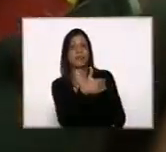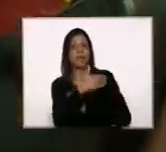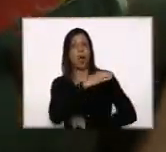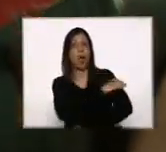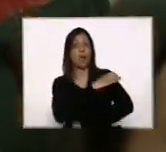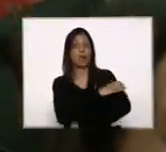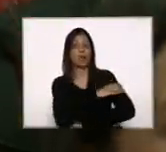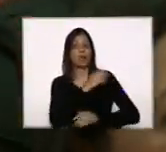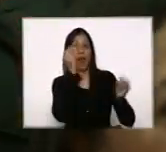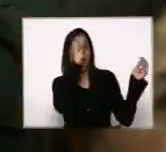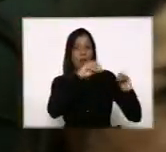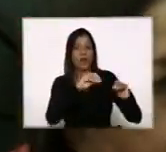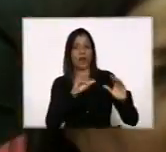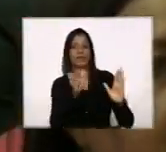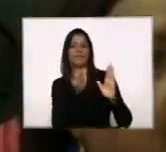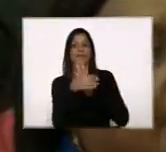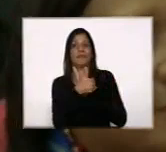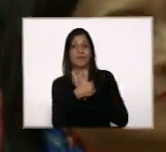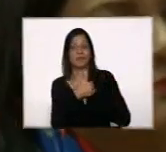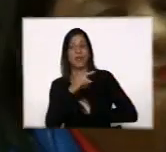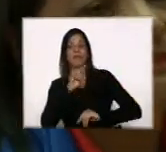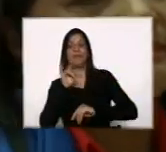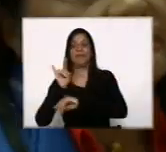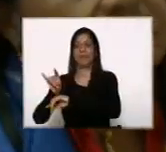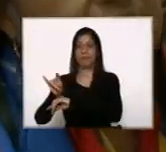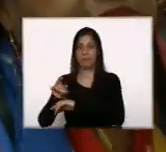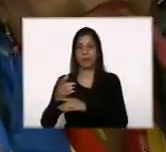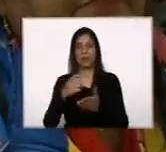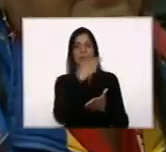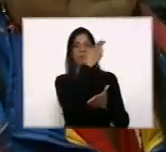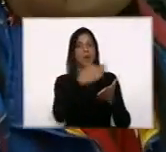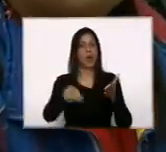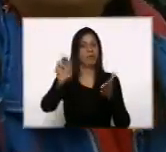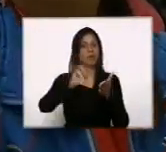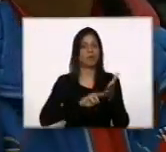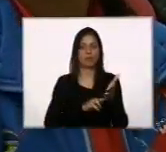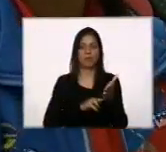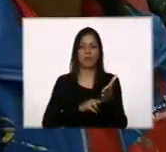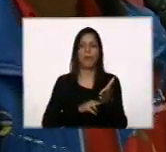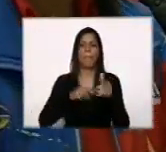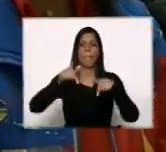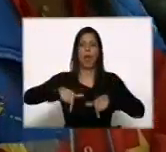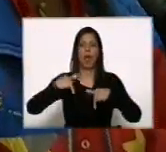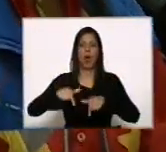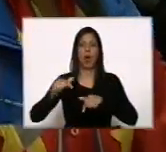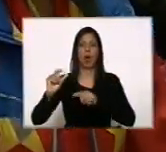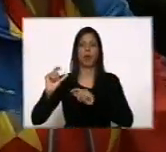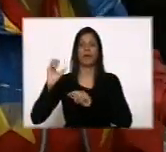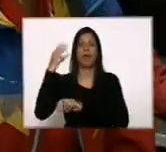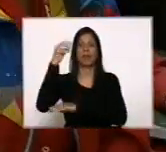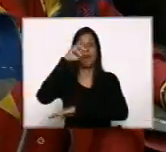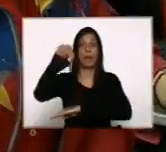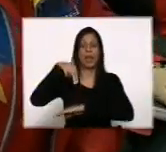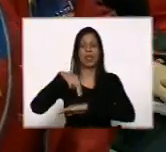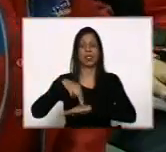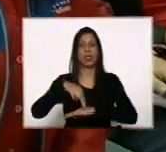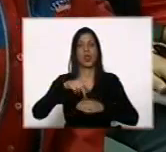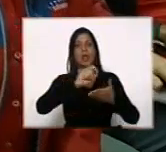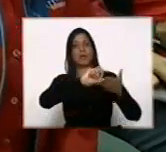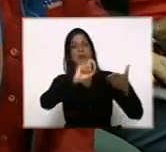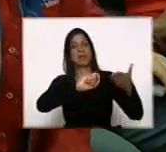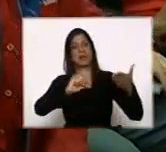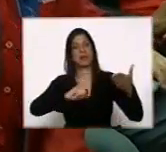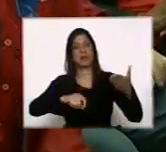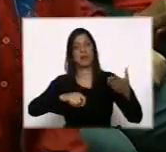Fijo. Hoy esta Asamblea Constituyente, haciéndose eco de una fecha histórica, ha escrito una página